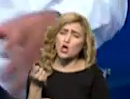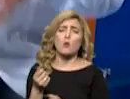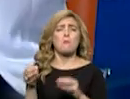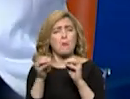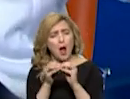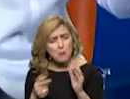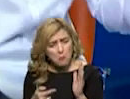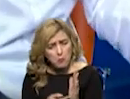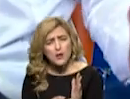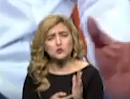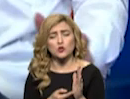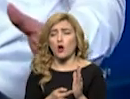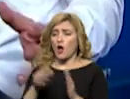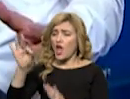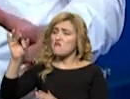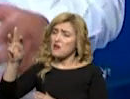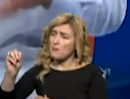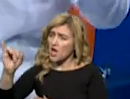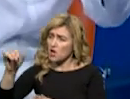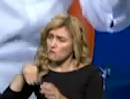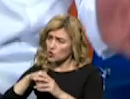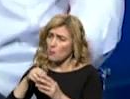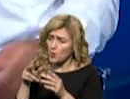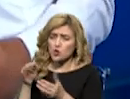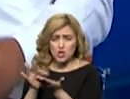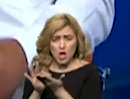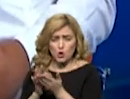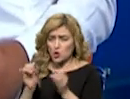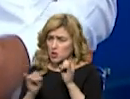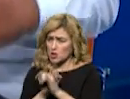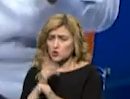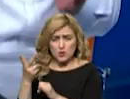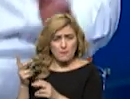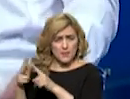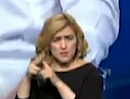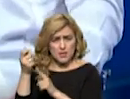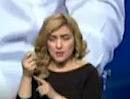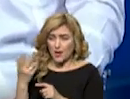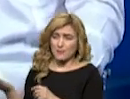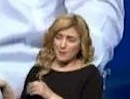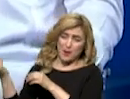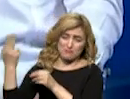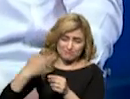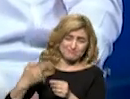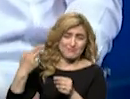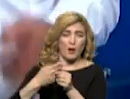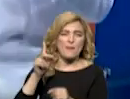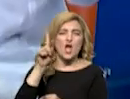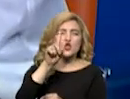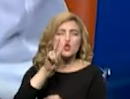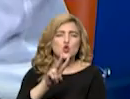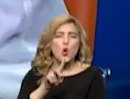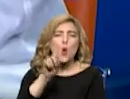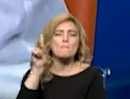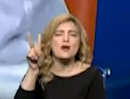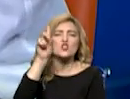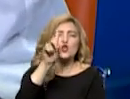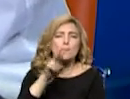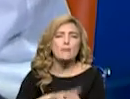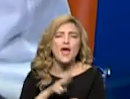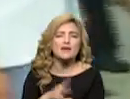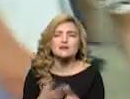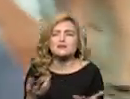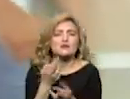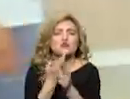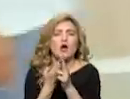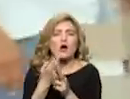impuestos. Venga el Fondo Monetario Internacional. 21 veces ha venido. ¿Qué tenemos como resultado de eso? La deuda más grande de la